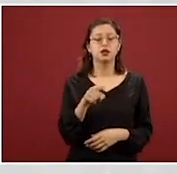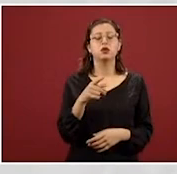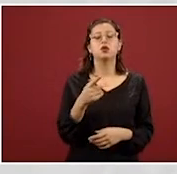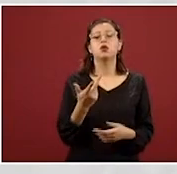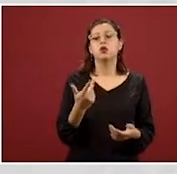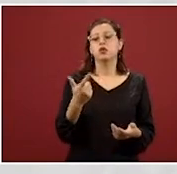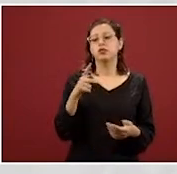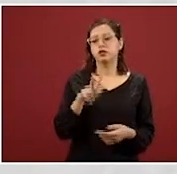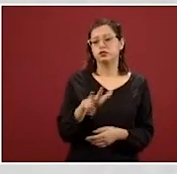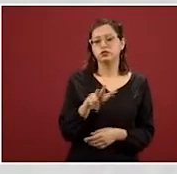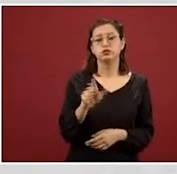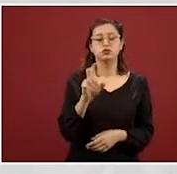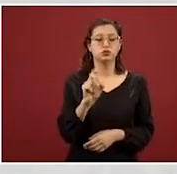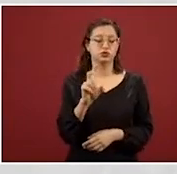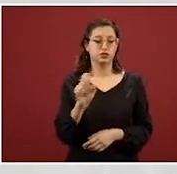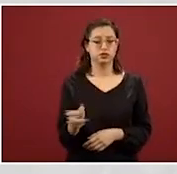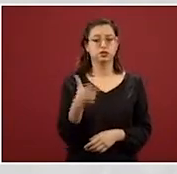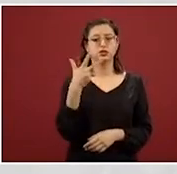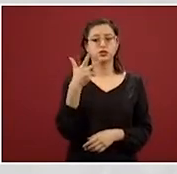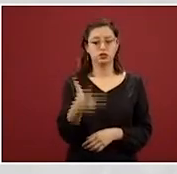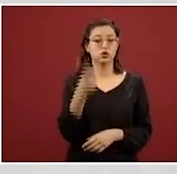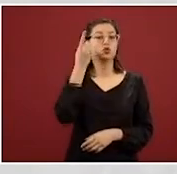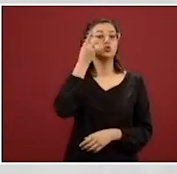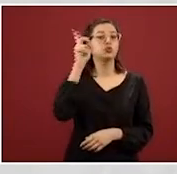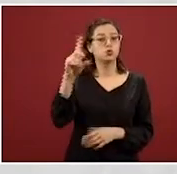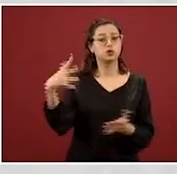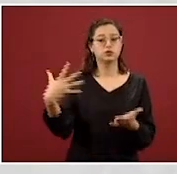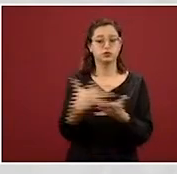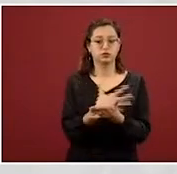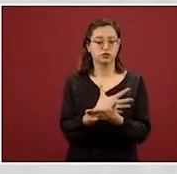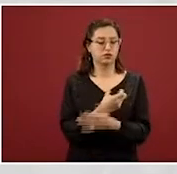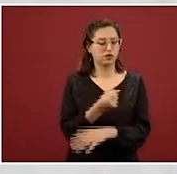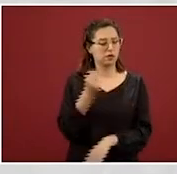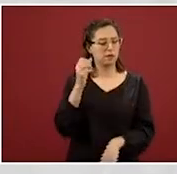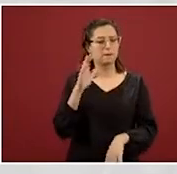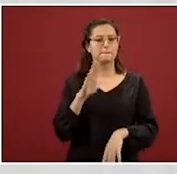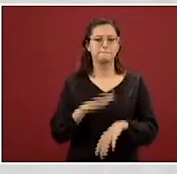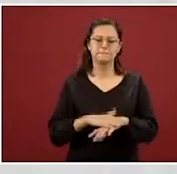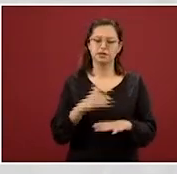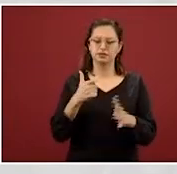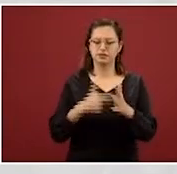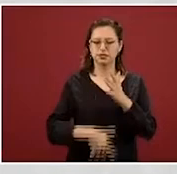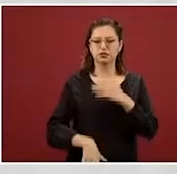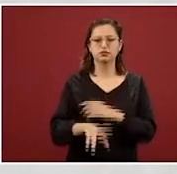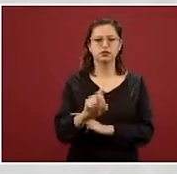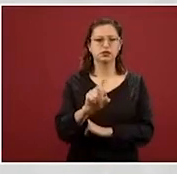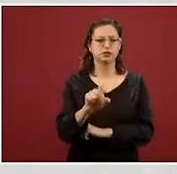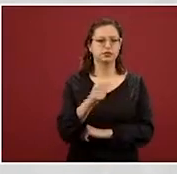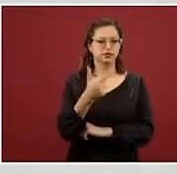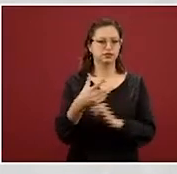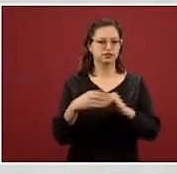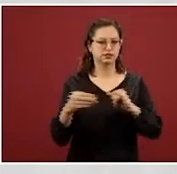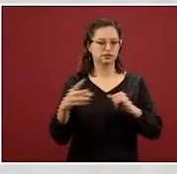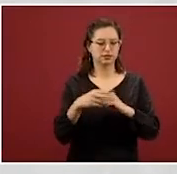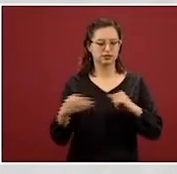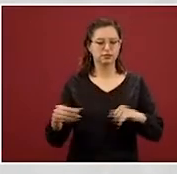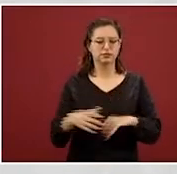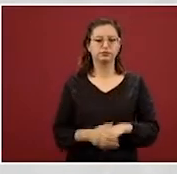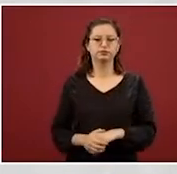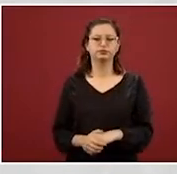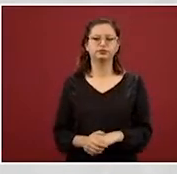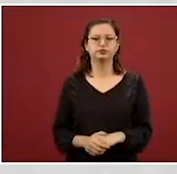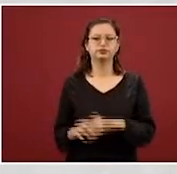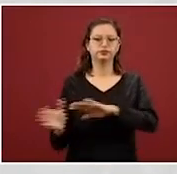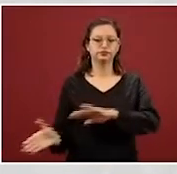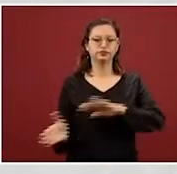bajo, 18.38 por litro, con el margen más bajo de 37 centavos. En el